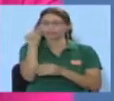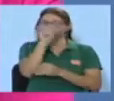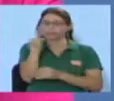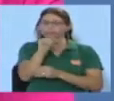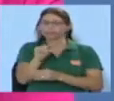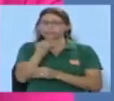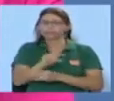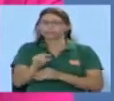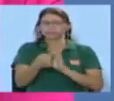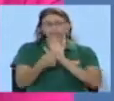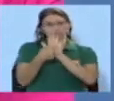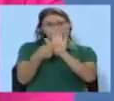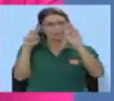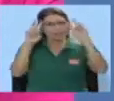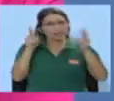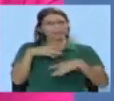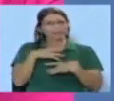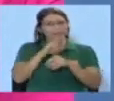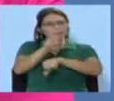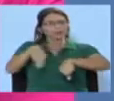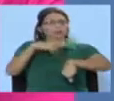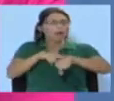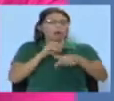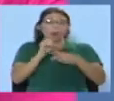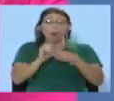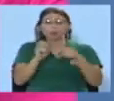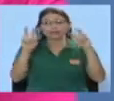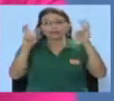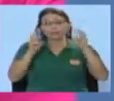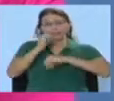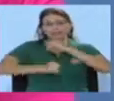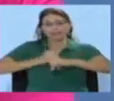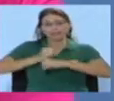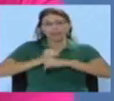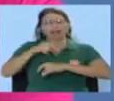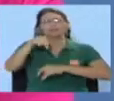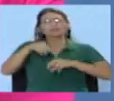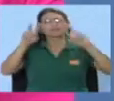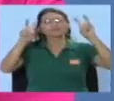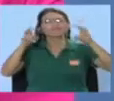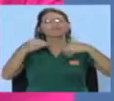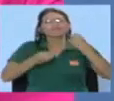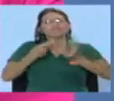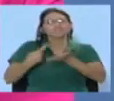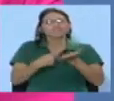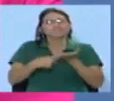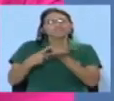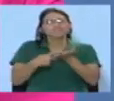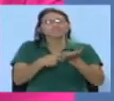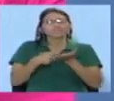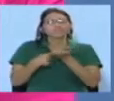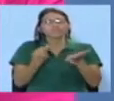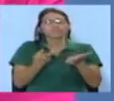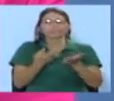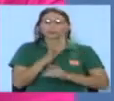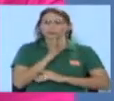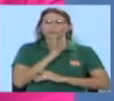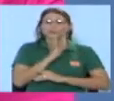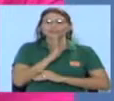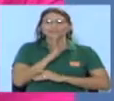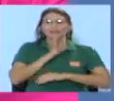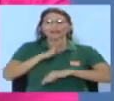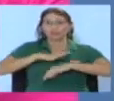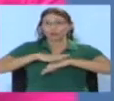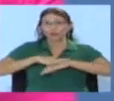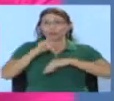un tema de interés nacional o internacional. Hoy precisamente lo vamos a dedicar a conversar